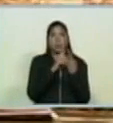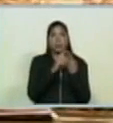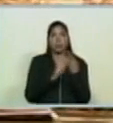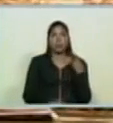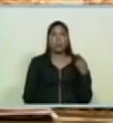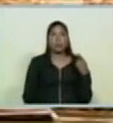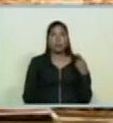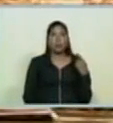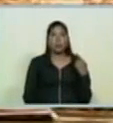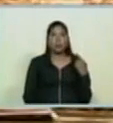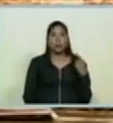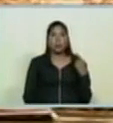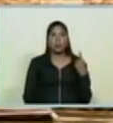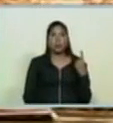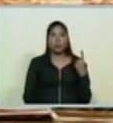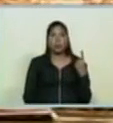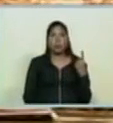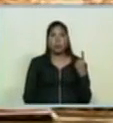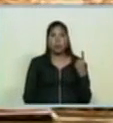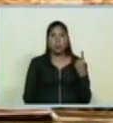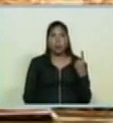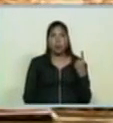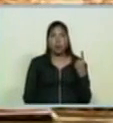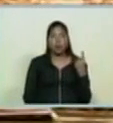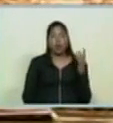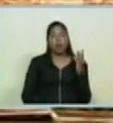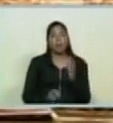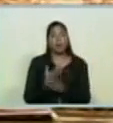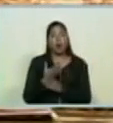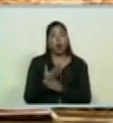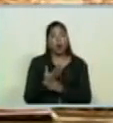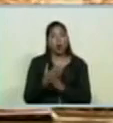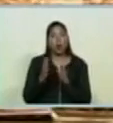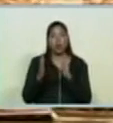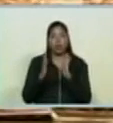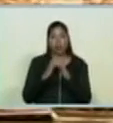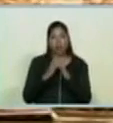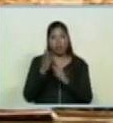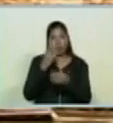el programa de reimpulso de las casas de alimentación a nivel